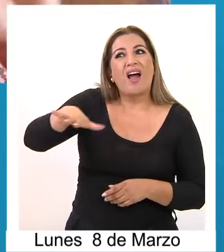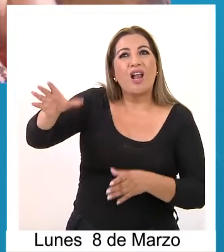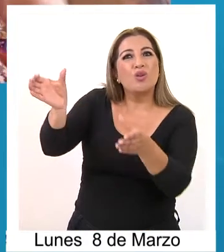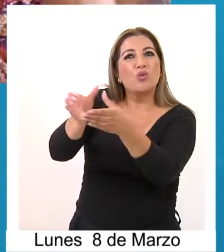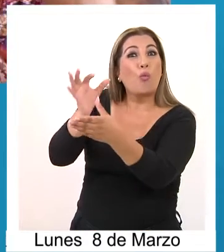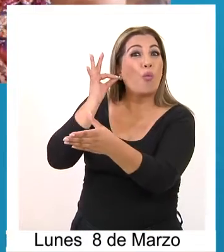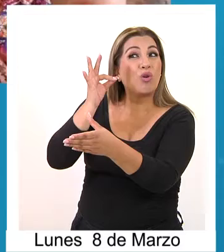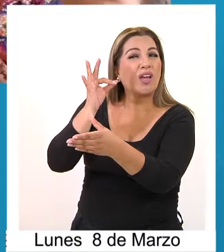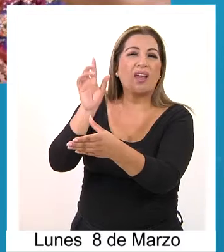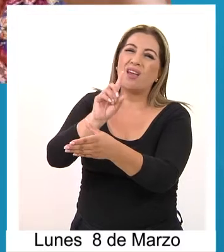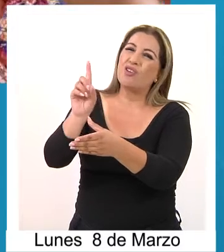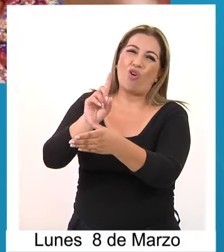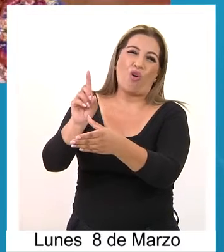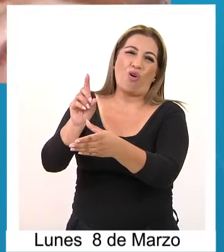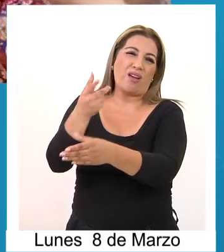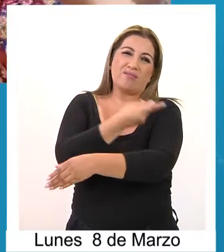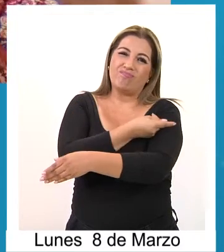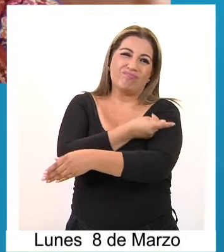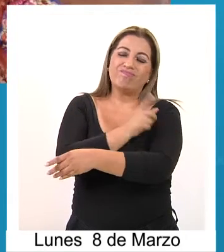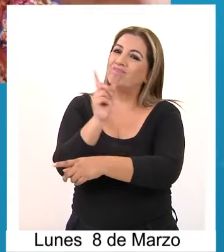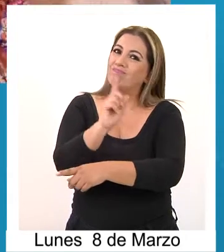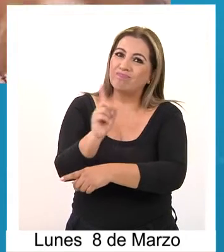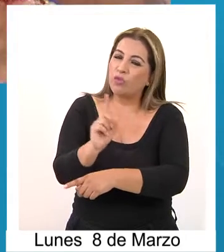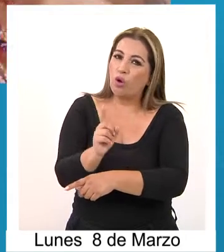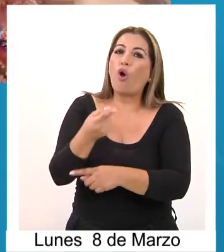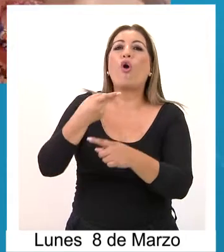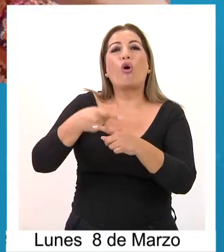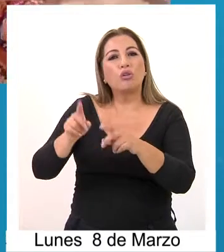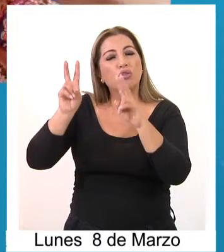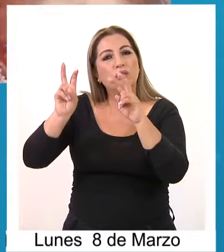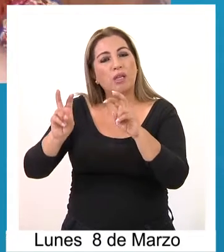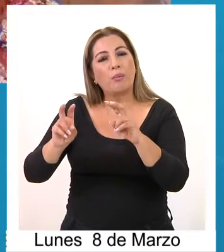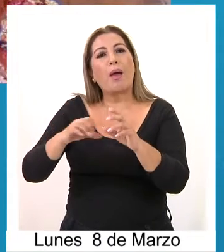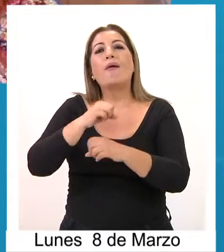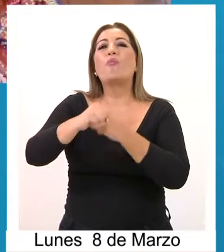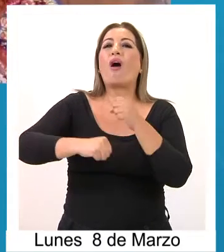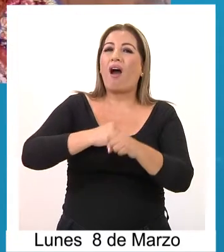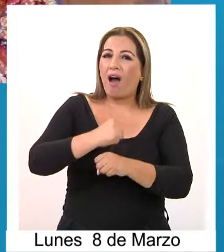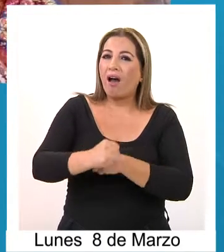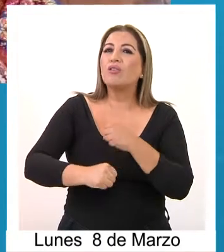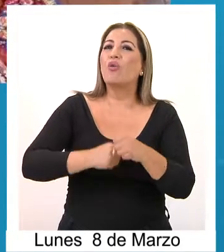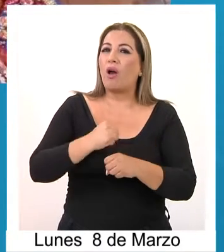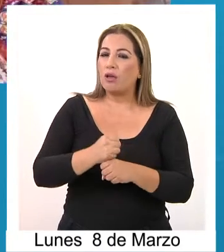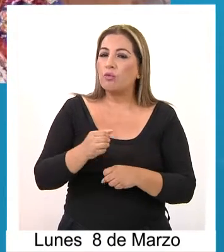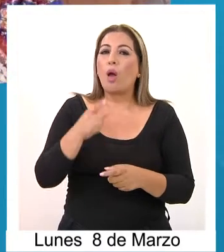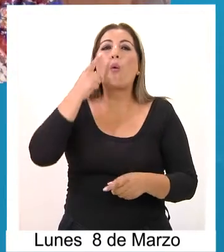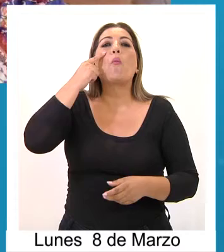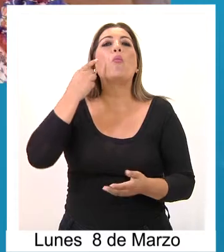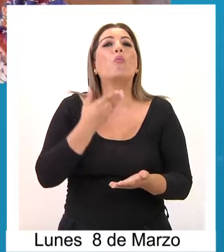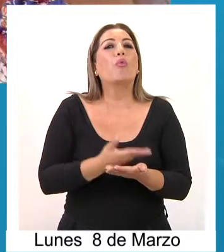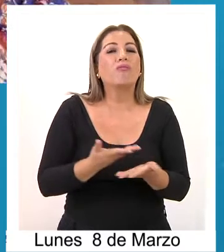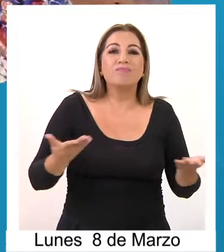por ahora protejámoslas de otras maneras, no las vacunemos, esperemos un par de años a que haya evidencia.